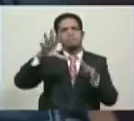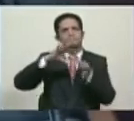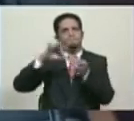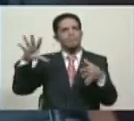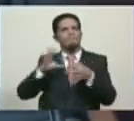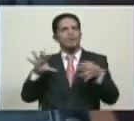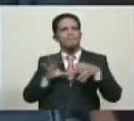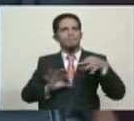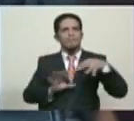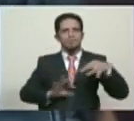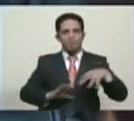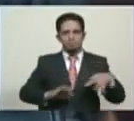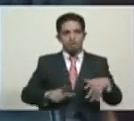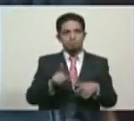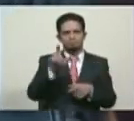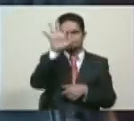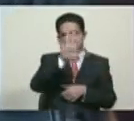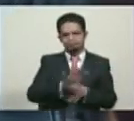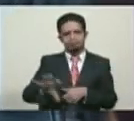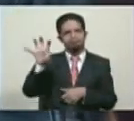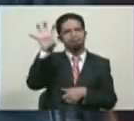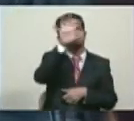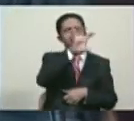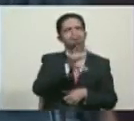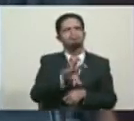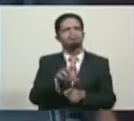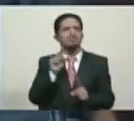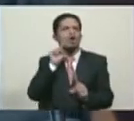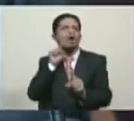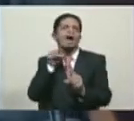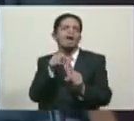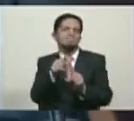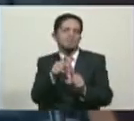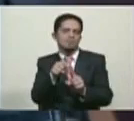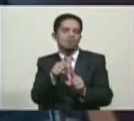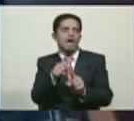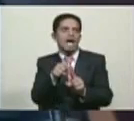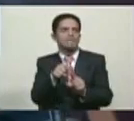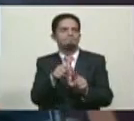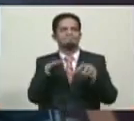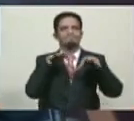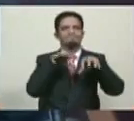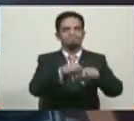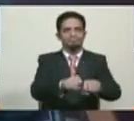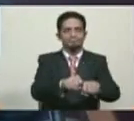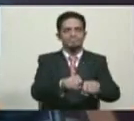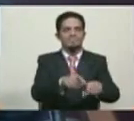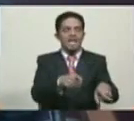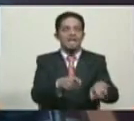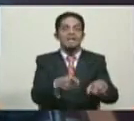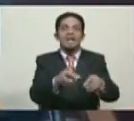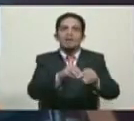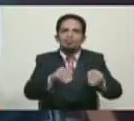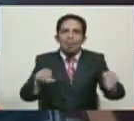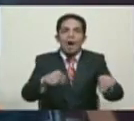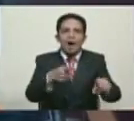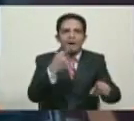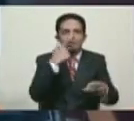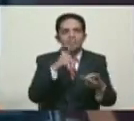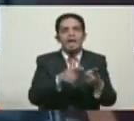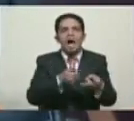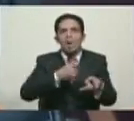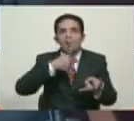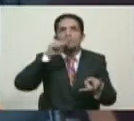acciones separatistas entre pueblos y con un solo objetivo: apropiarse de la fertilidad de los suelos, del agua